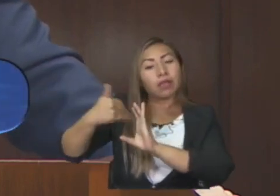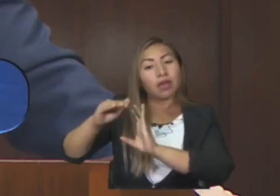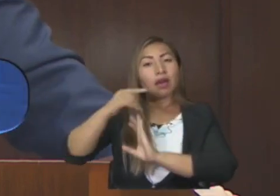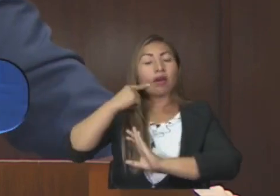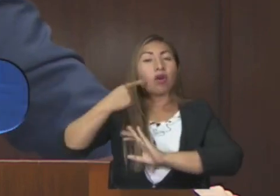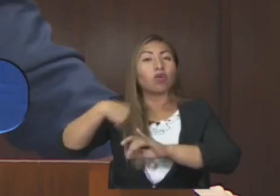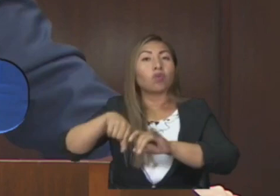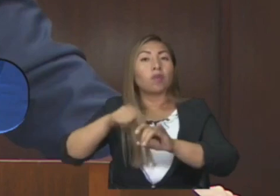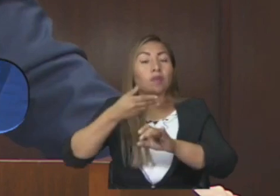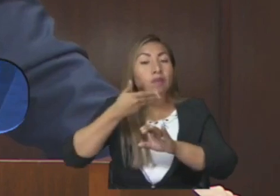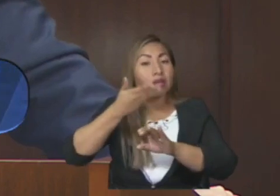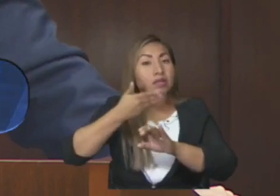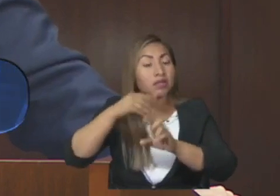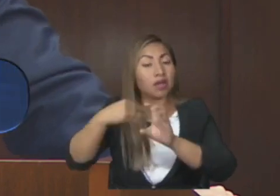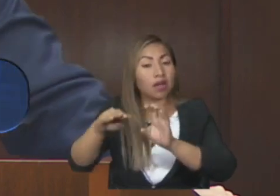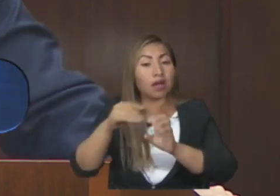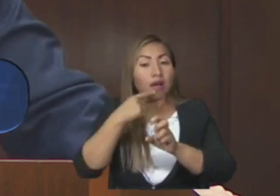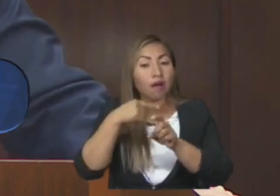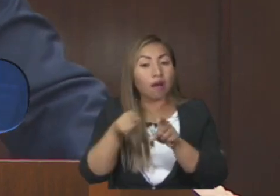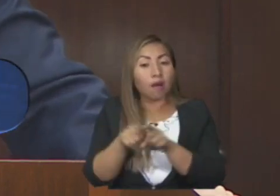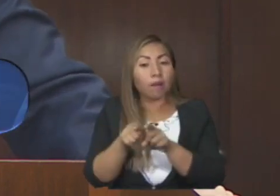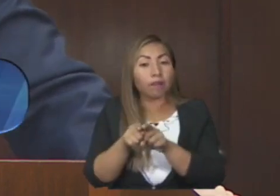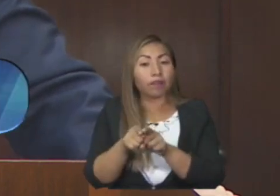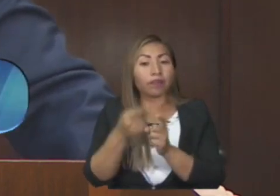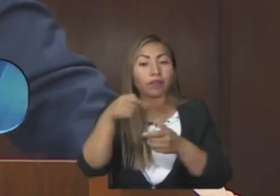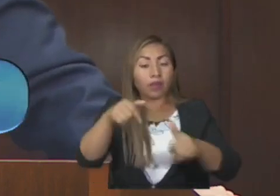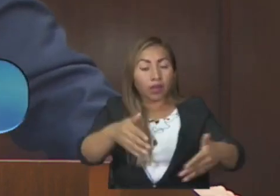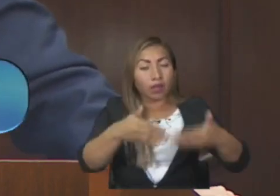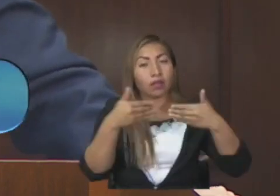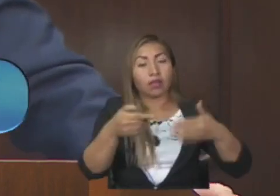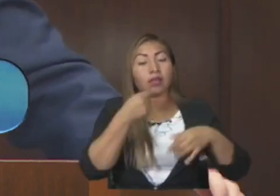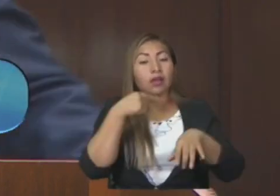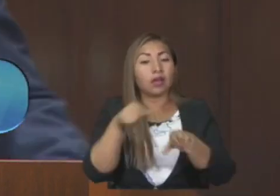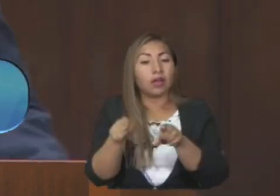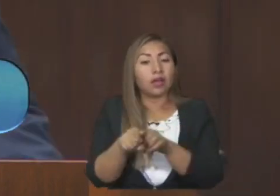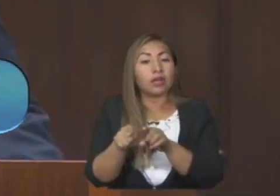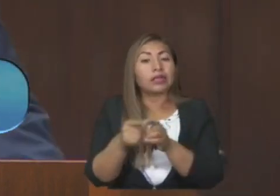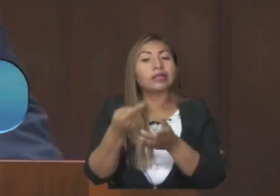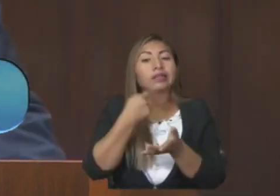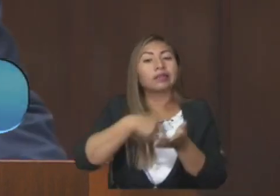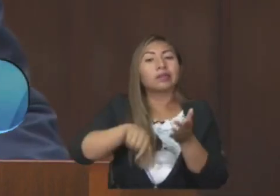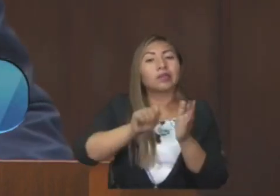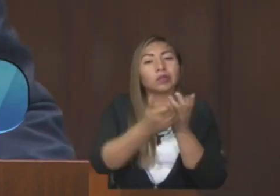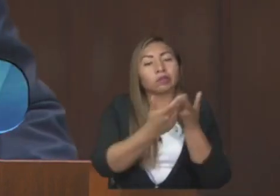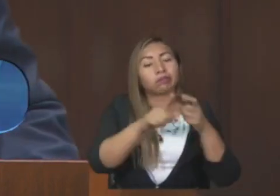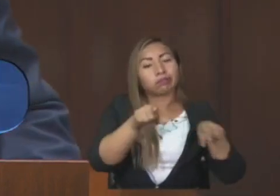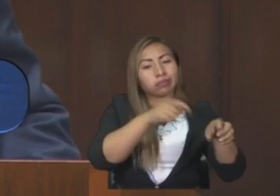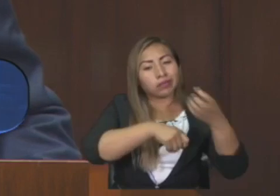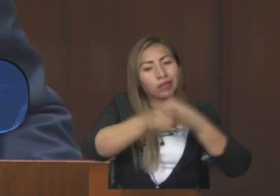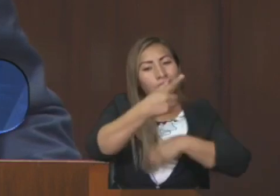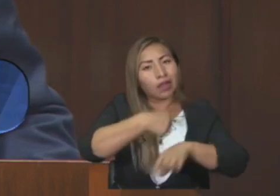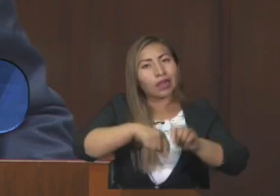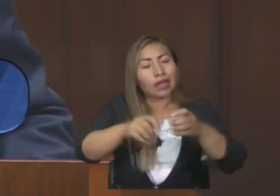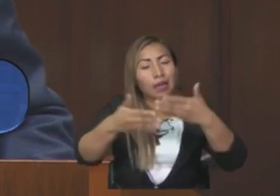iniciar un arbitraje de inversión contra la República de Panamá bajo el Tratado de Libre Comercio Panamá y